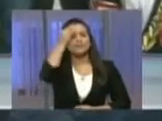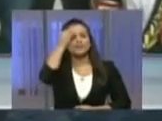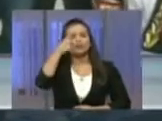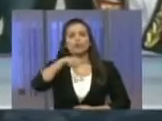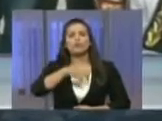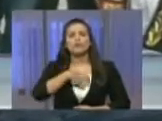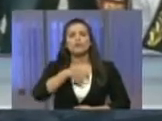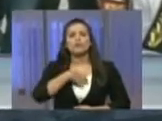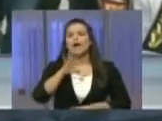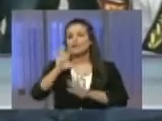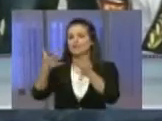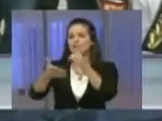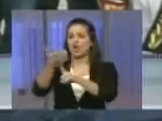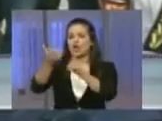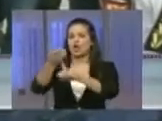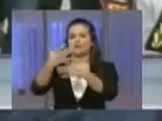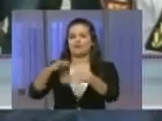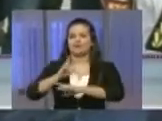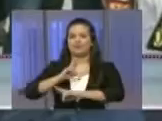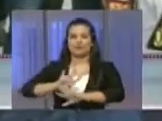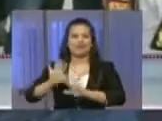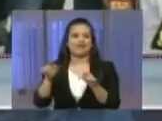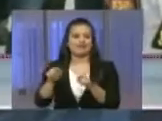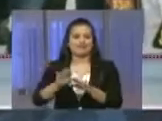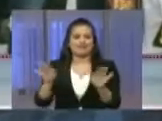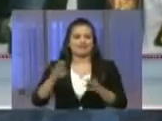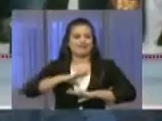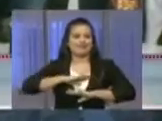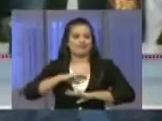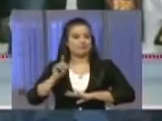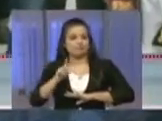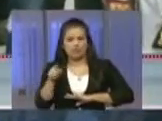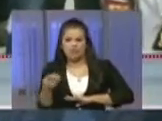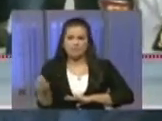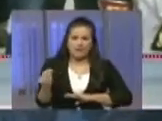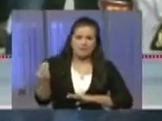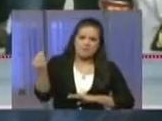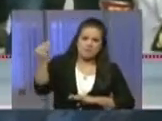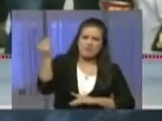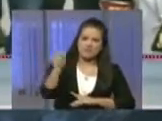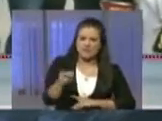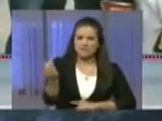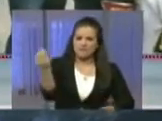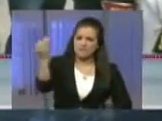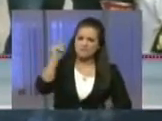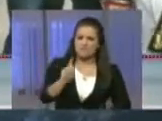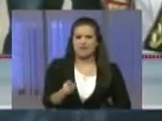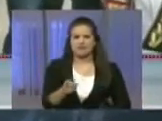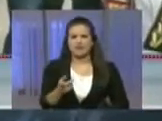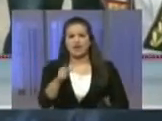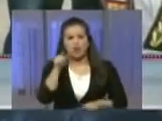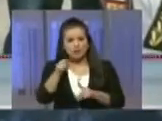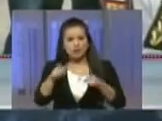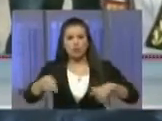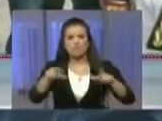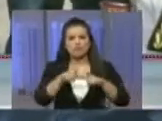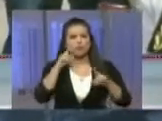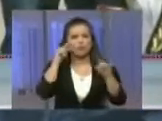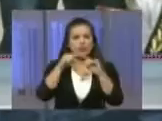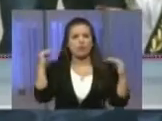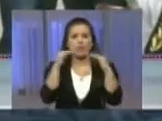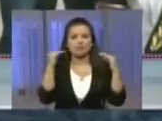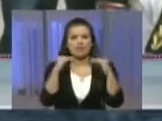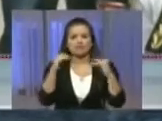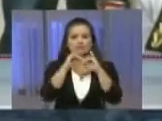logrado tenemos que ir por más tenemos que conquistar más espacios para la igualdad para la felicidad